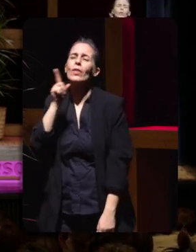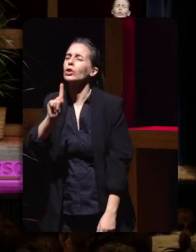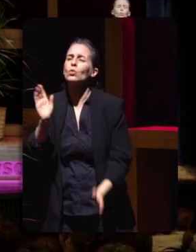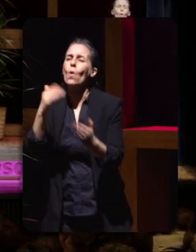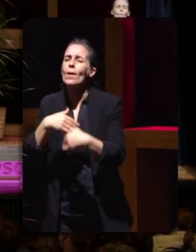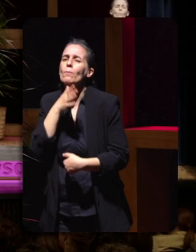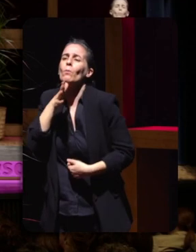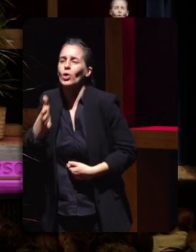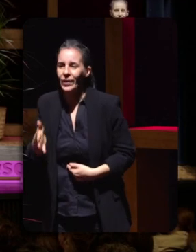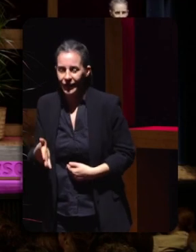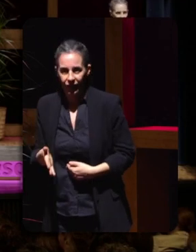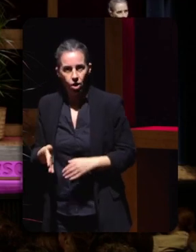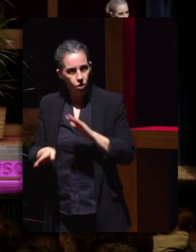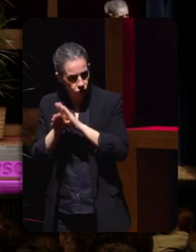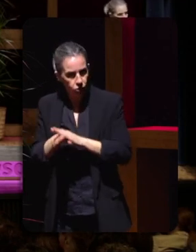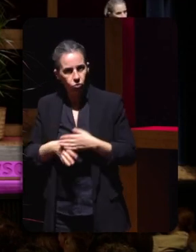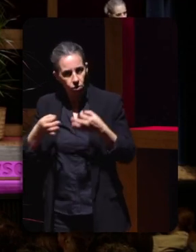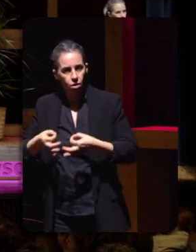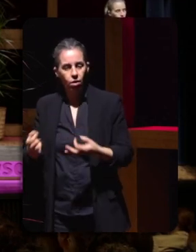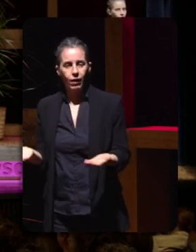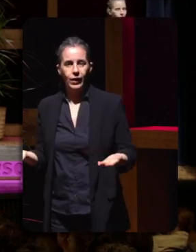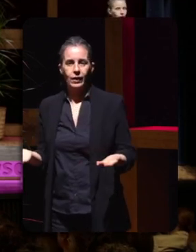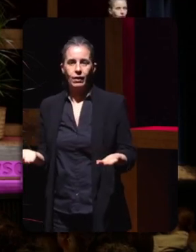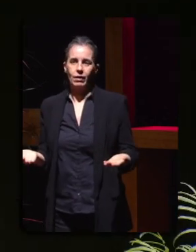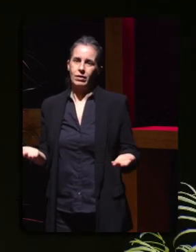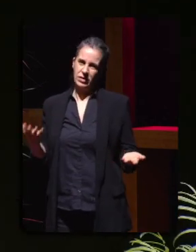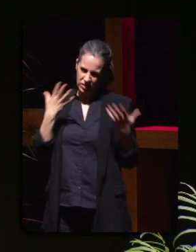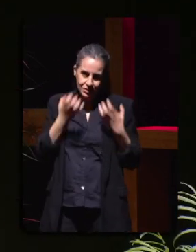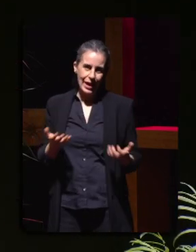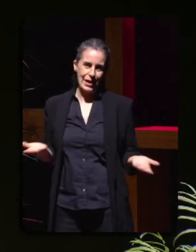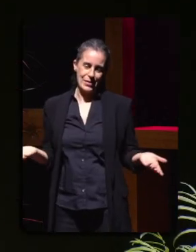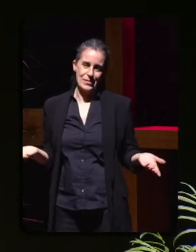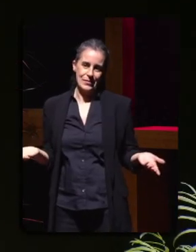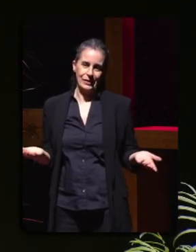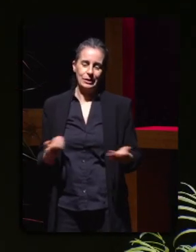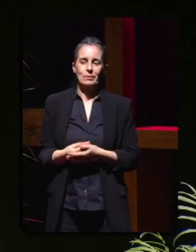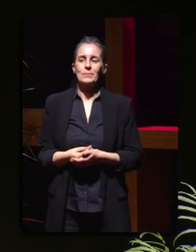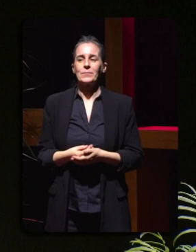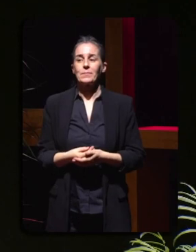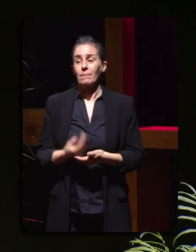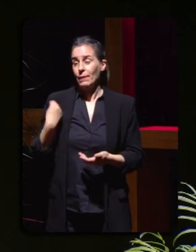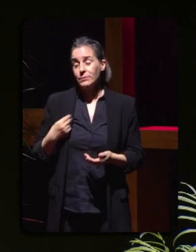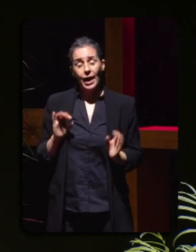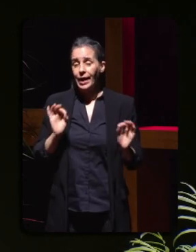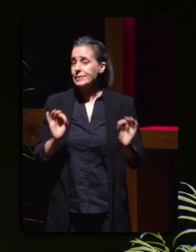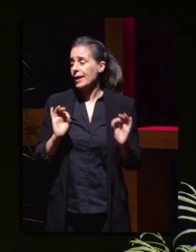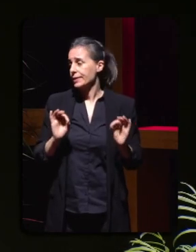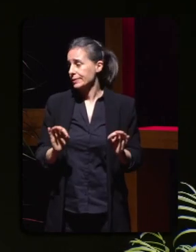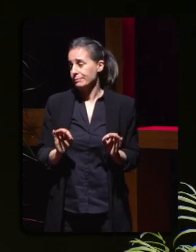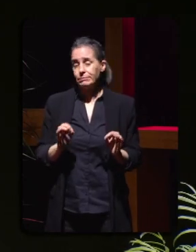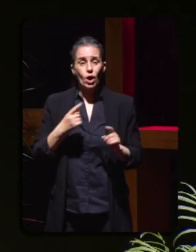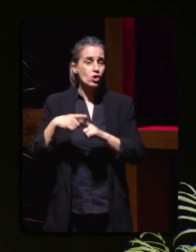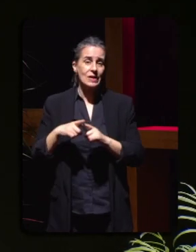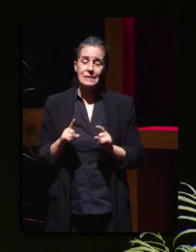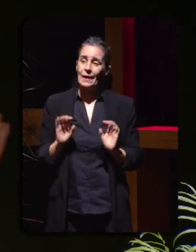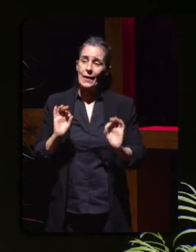genial eh pero es como en serio o sea es bueno pues pues sí en serio estas cosas suceden